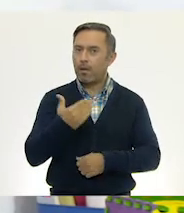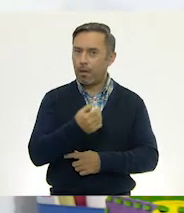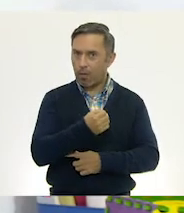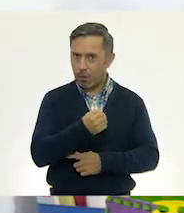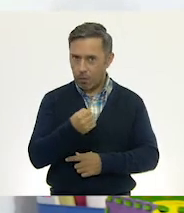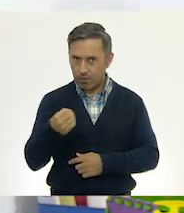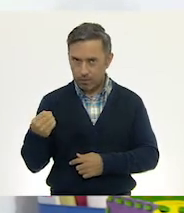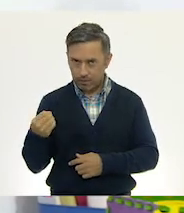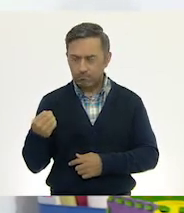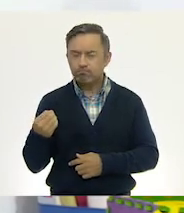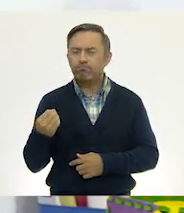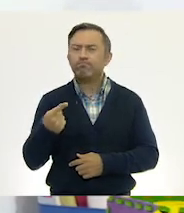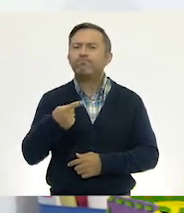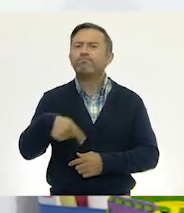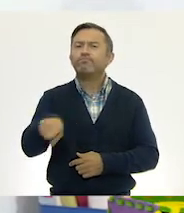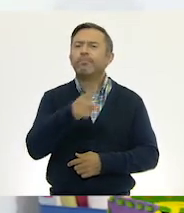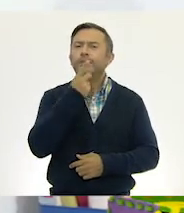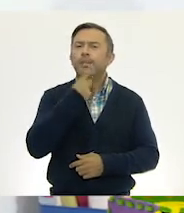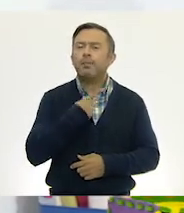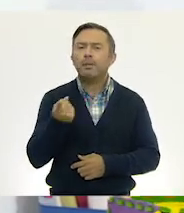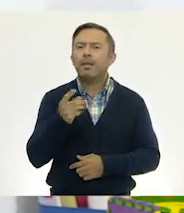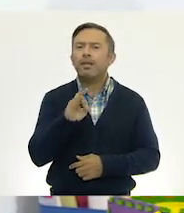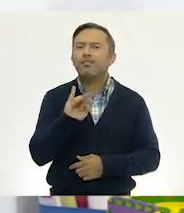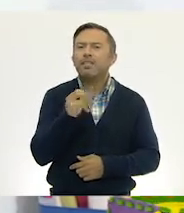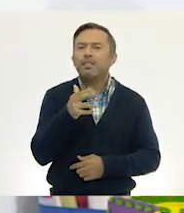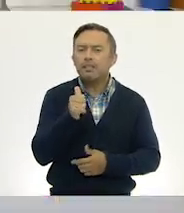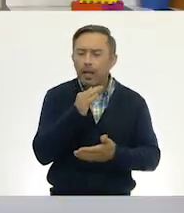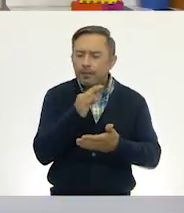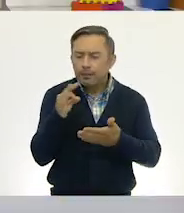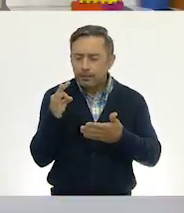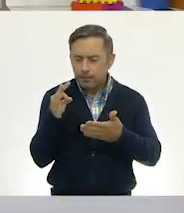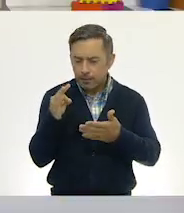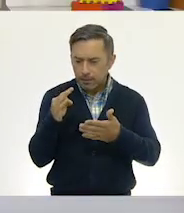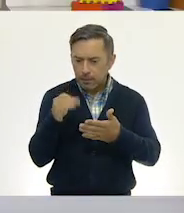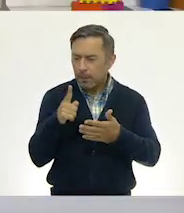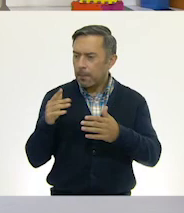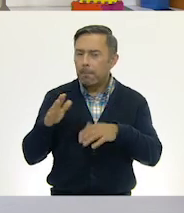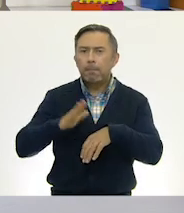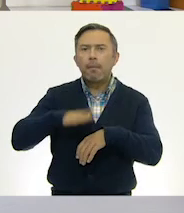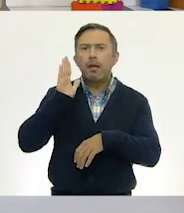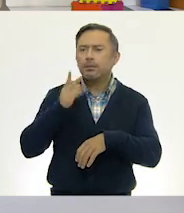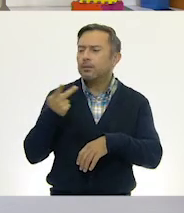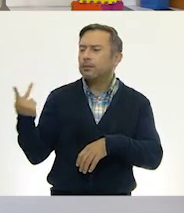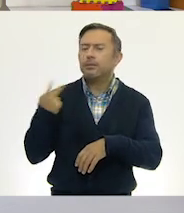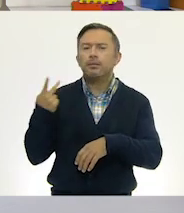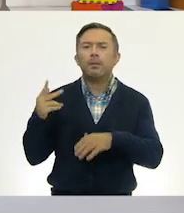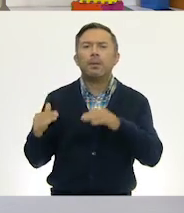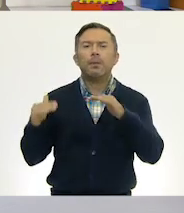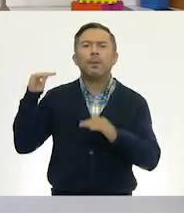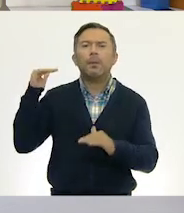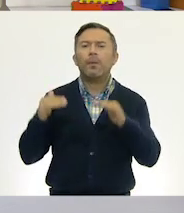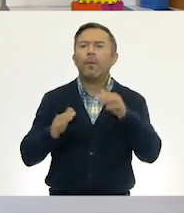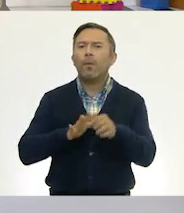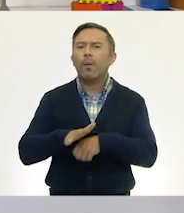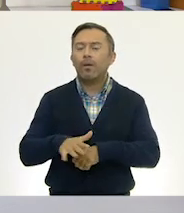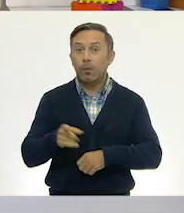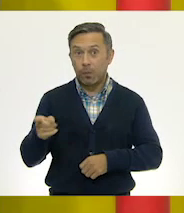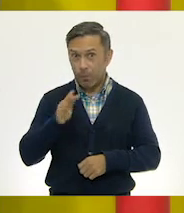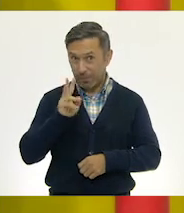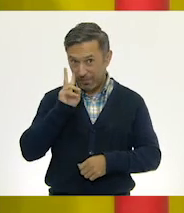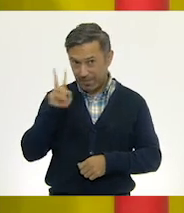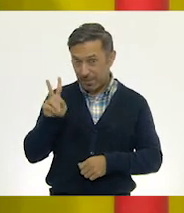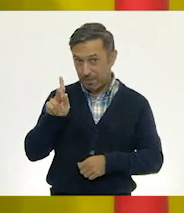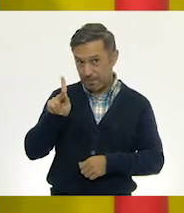digan quién tiene más fichas. ¿De acuerdo? Entonces van a observar ustedes los tableros, de